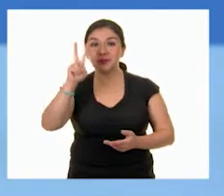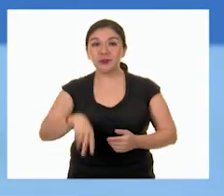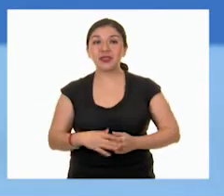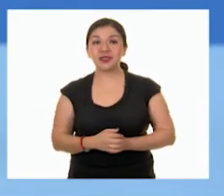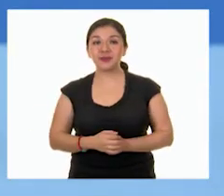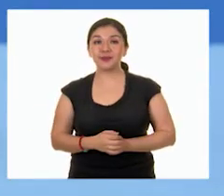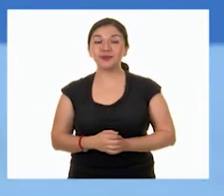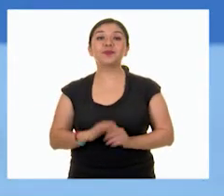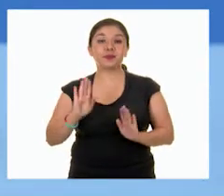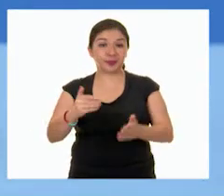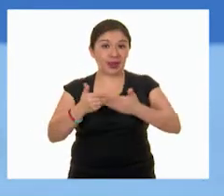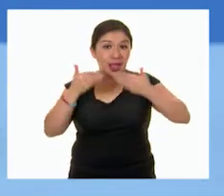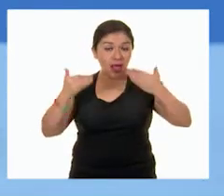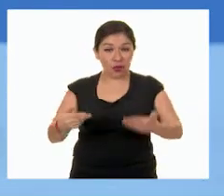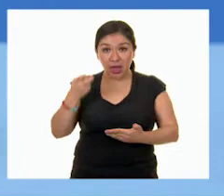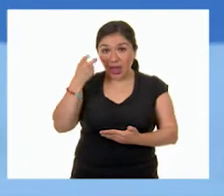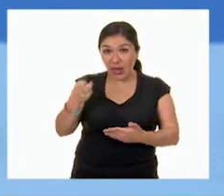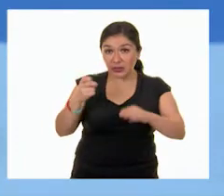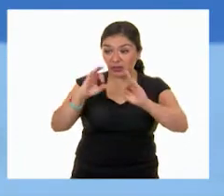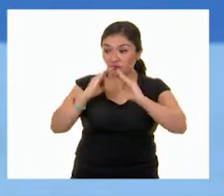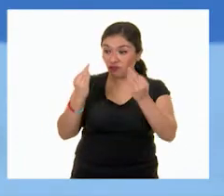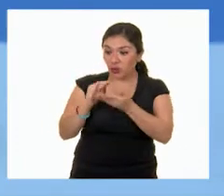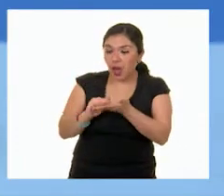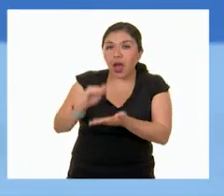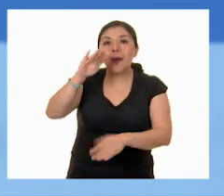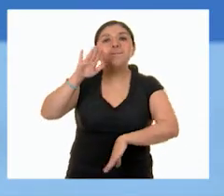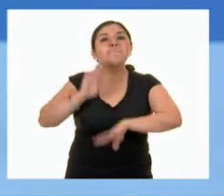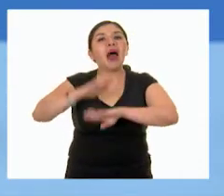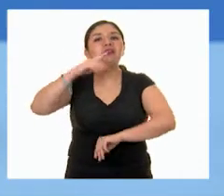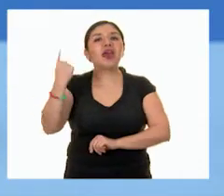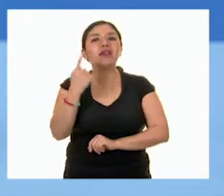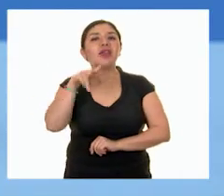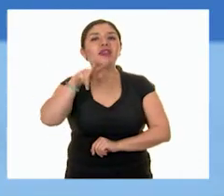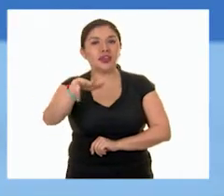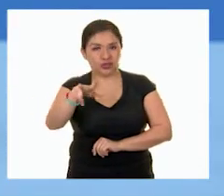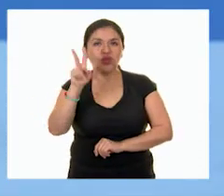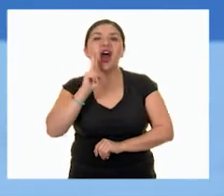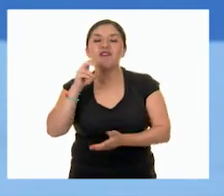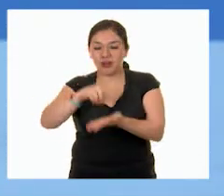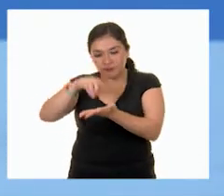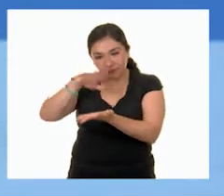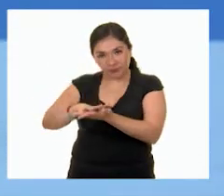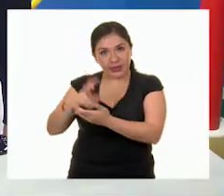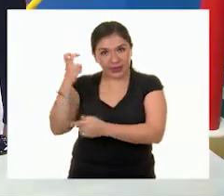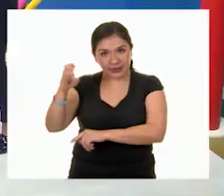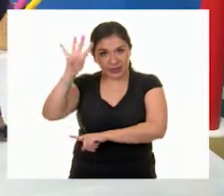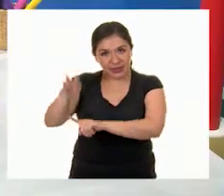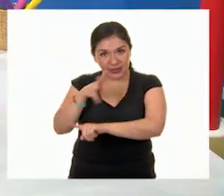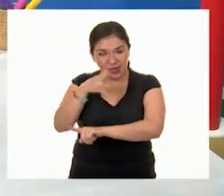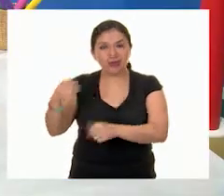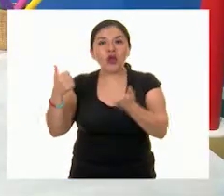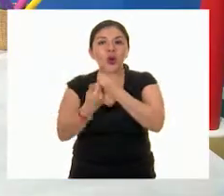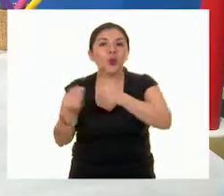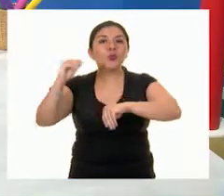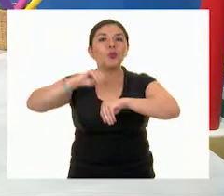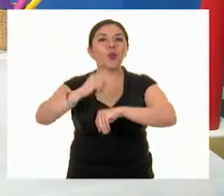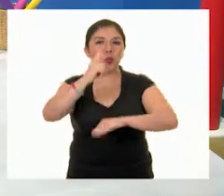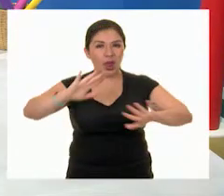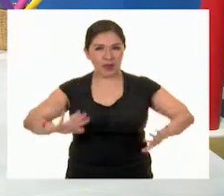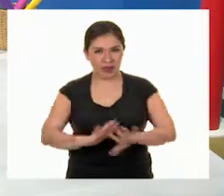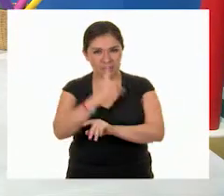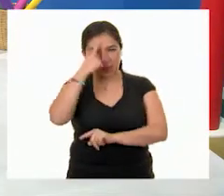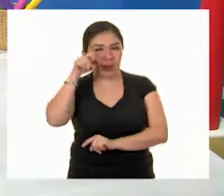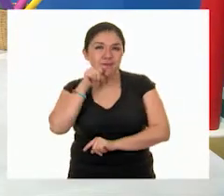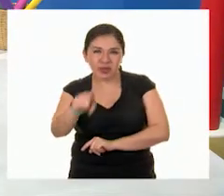Sí. Ahora el volumen es mayor. A ver, vamos a registrarlo. Con el cambio que le hicimos al